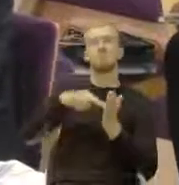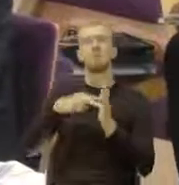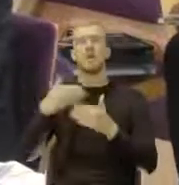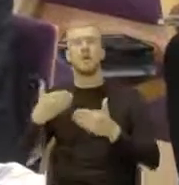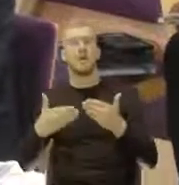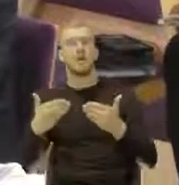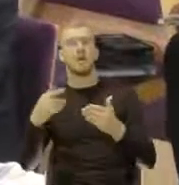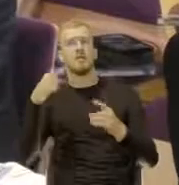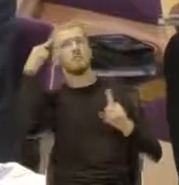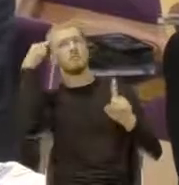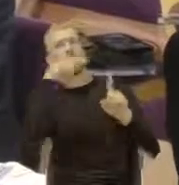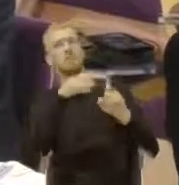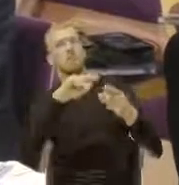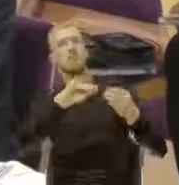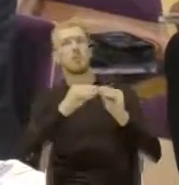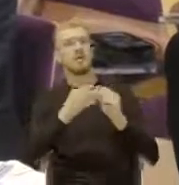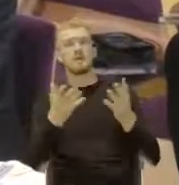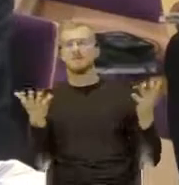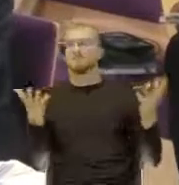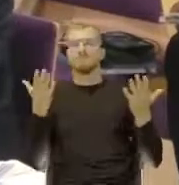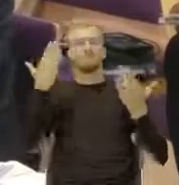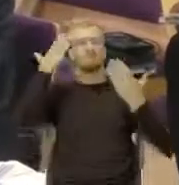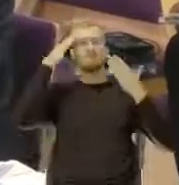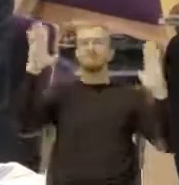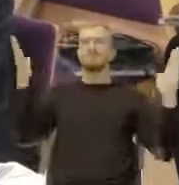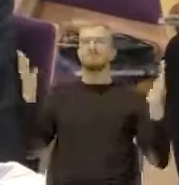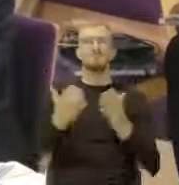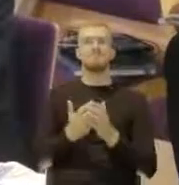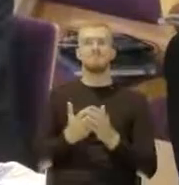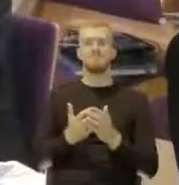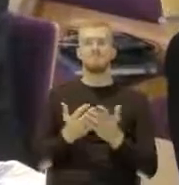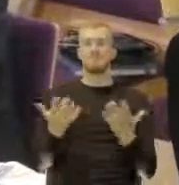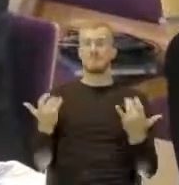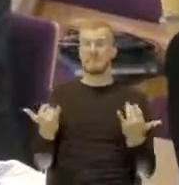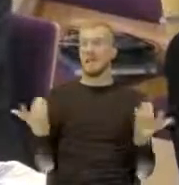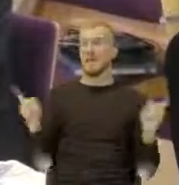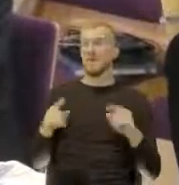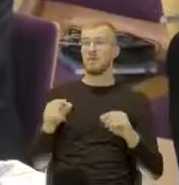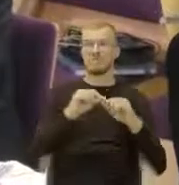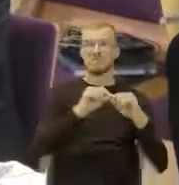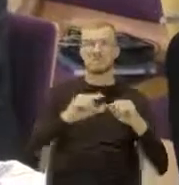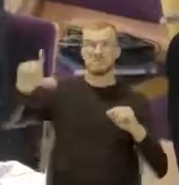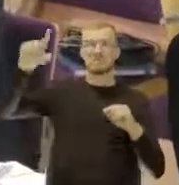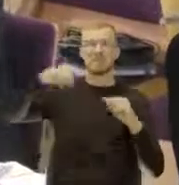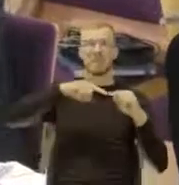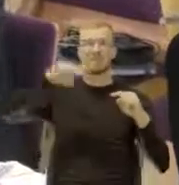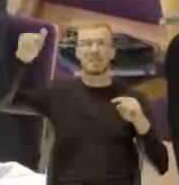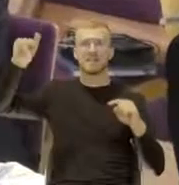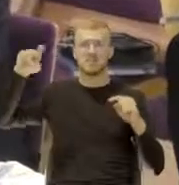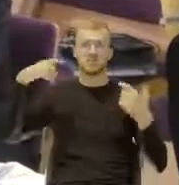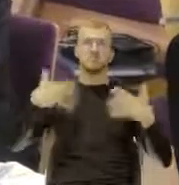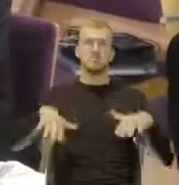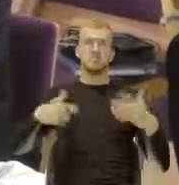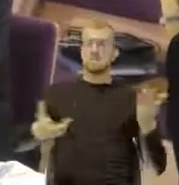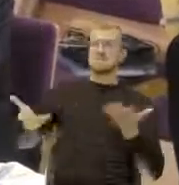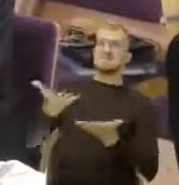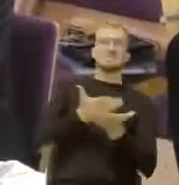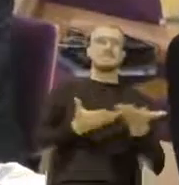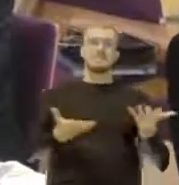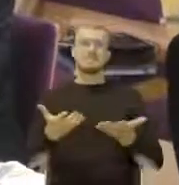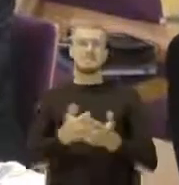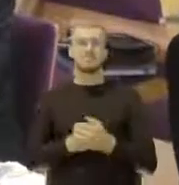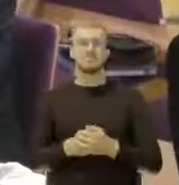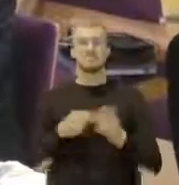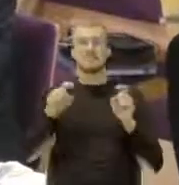posición conjunta en este foro urbano mundial frente a qué podemos hacer las ciudades, qué podemos hacer los territorios frente a